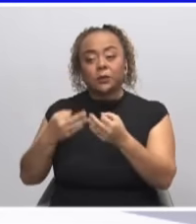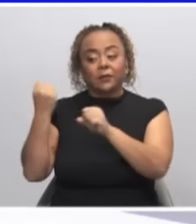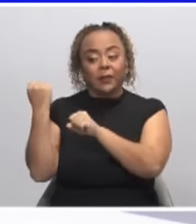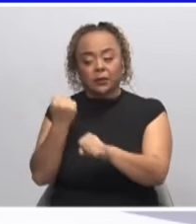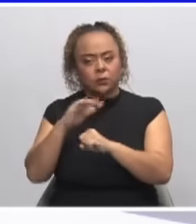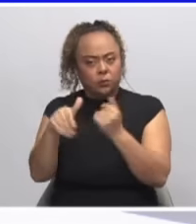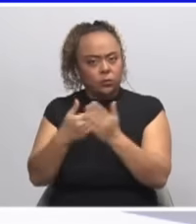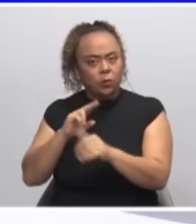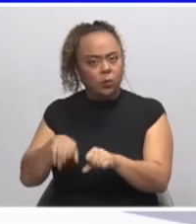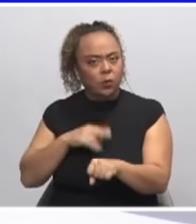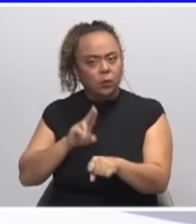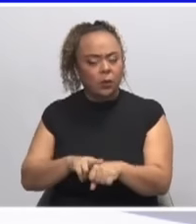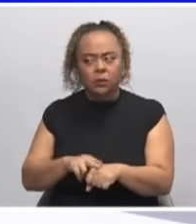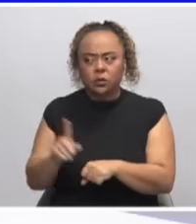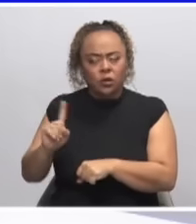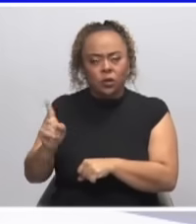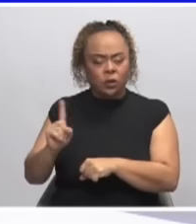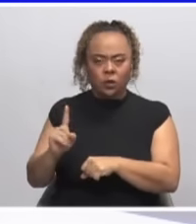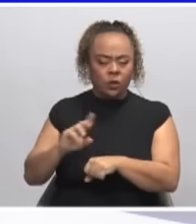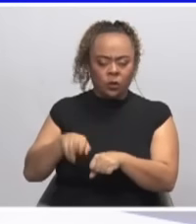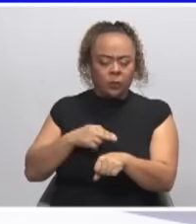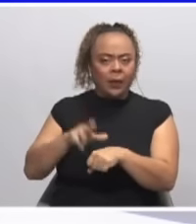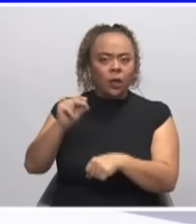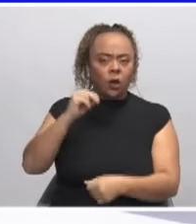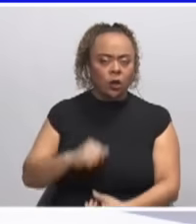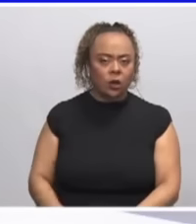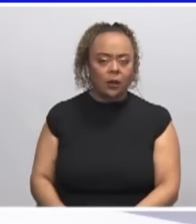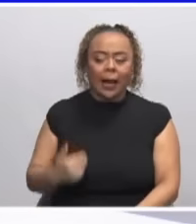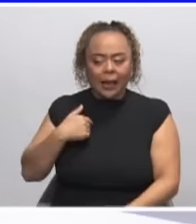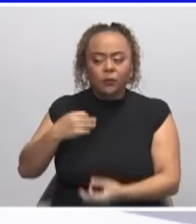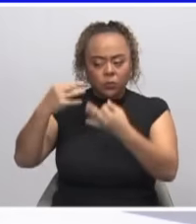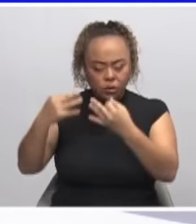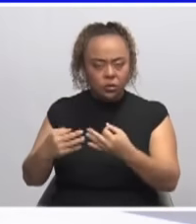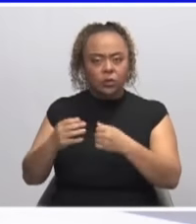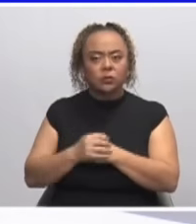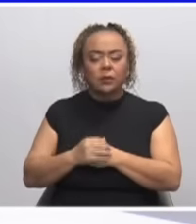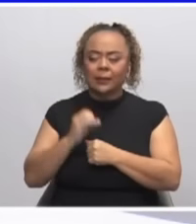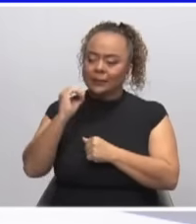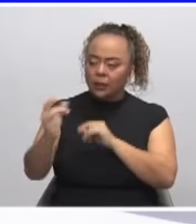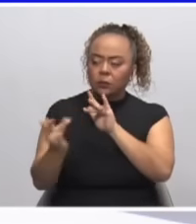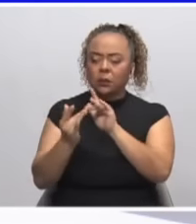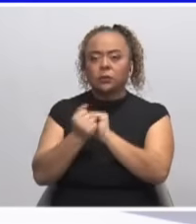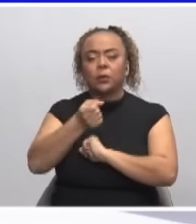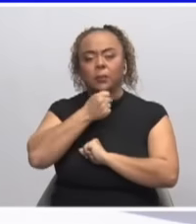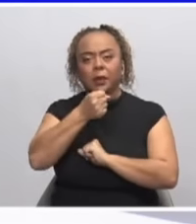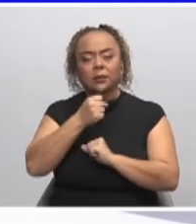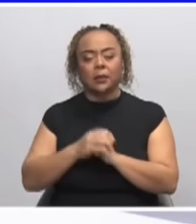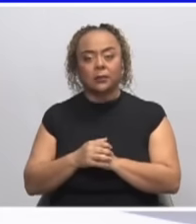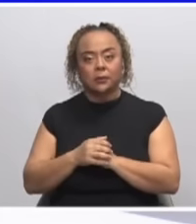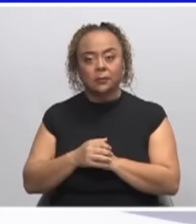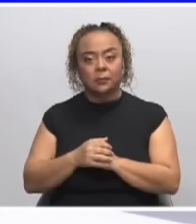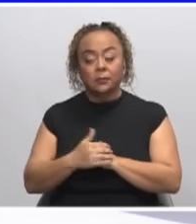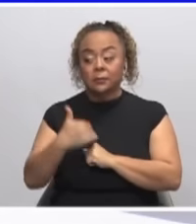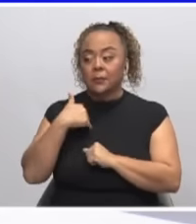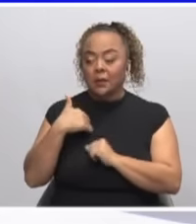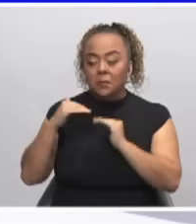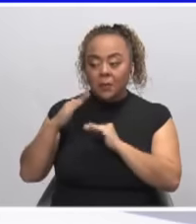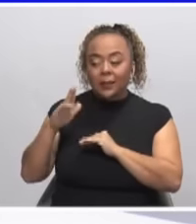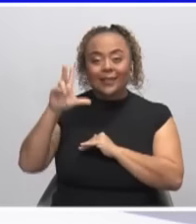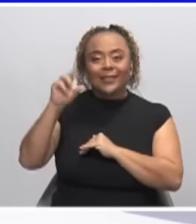de que todo todo está normal no está normal no hay una posición de cero contacto con la prensa que hay más de